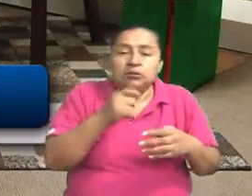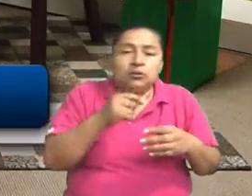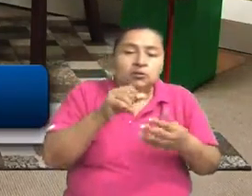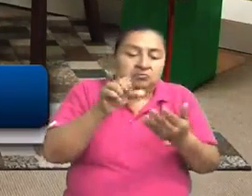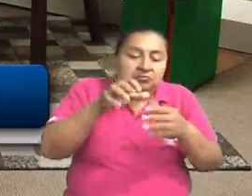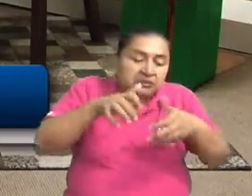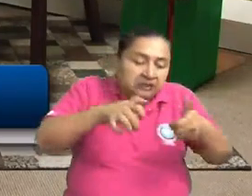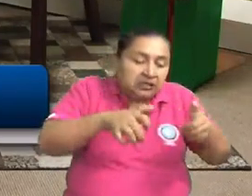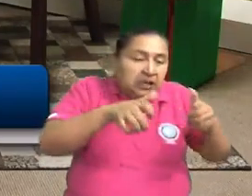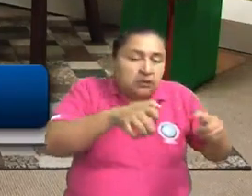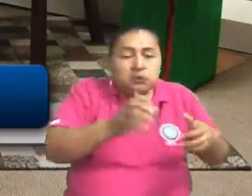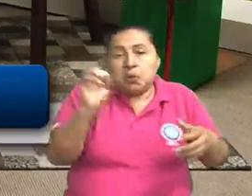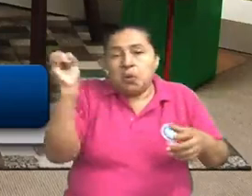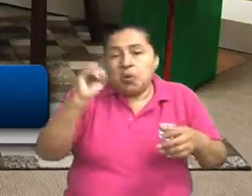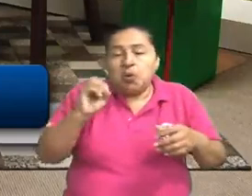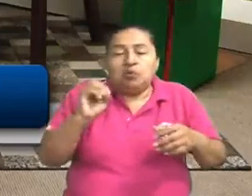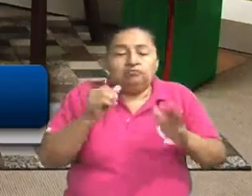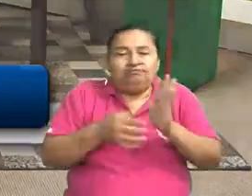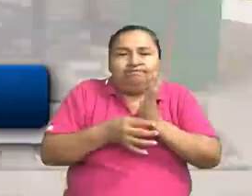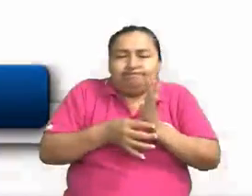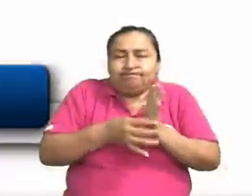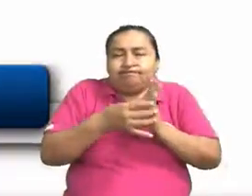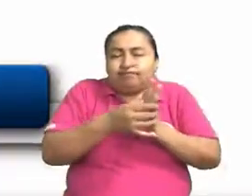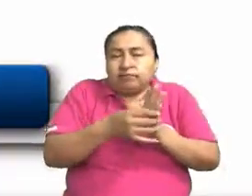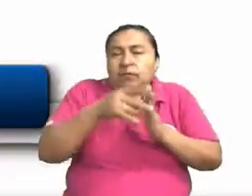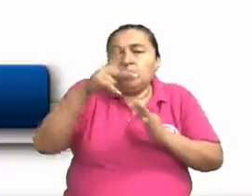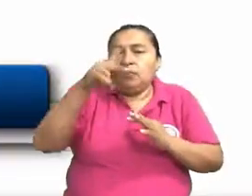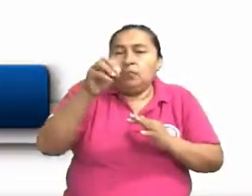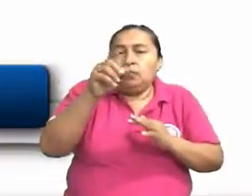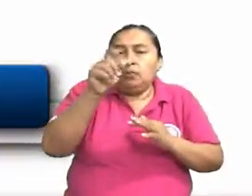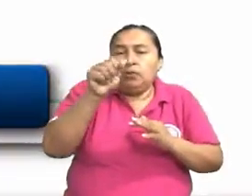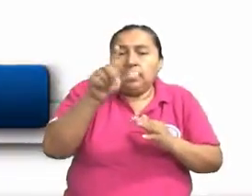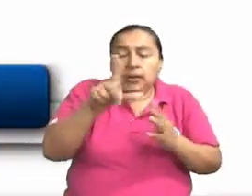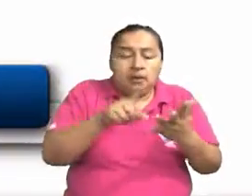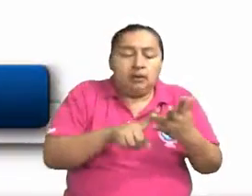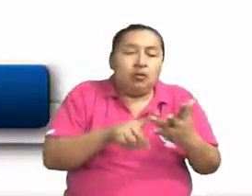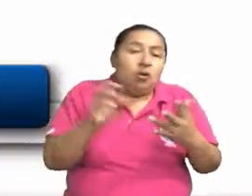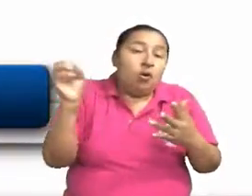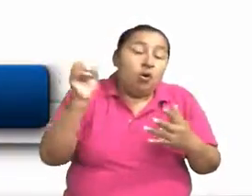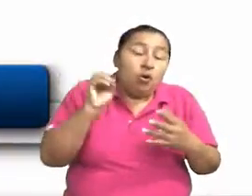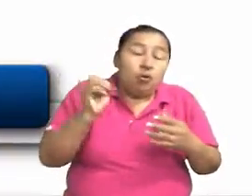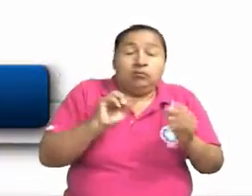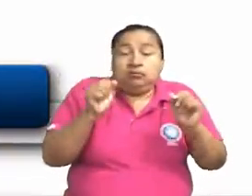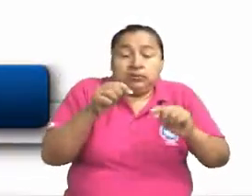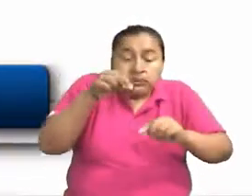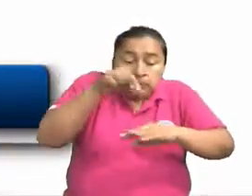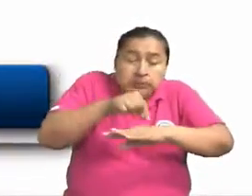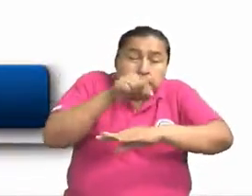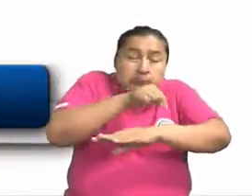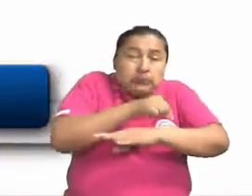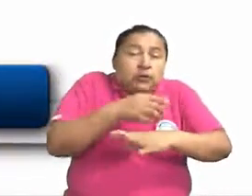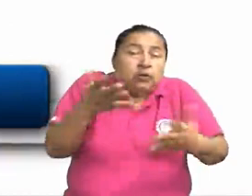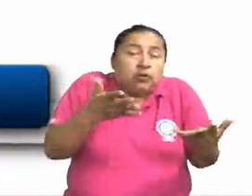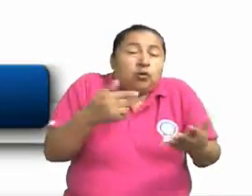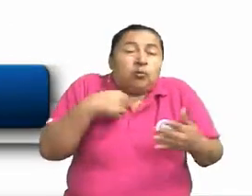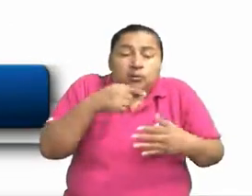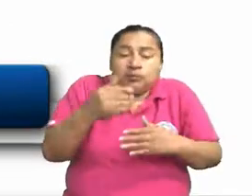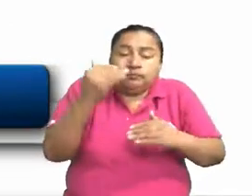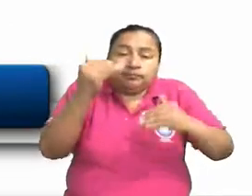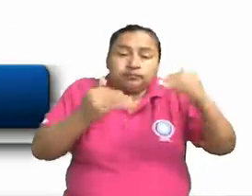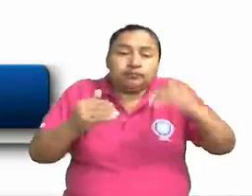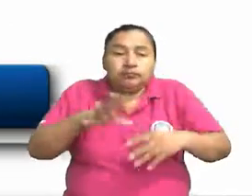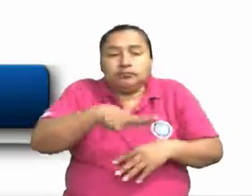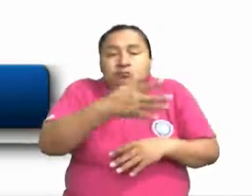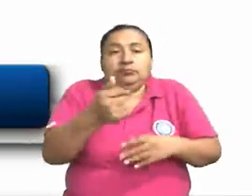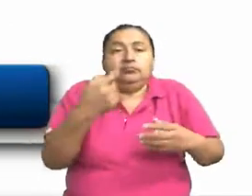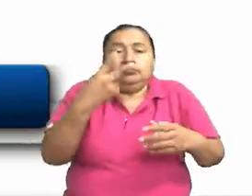Chapsu, una reflexología podal o la acupuntura? Pues, ¿cómo está la acupuntura en relación